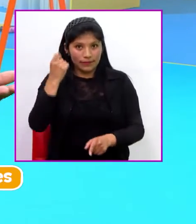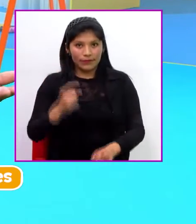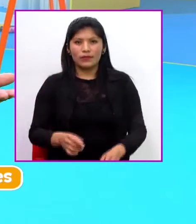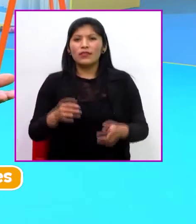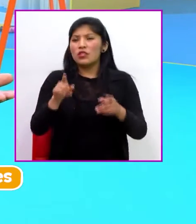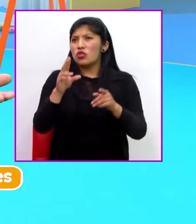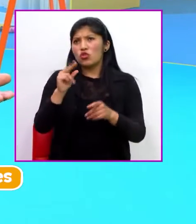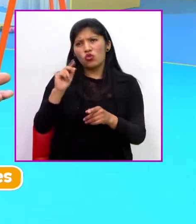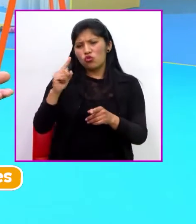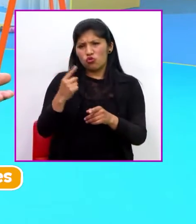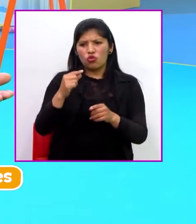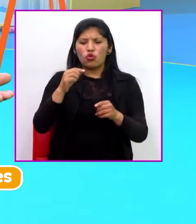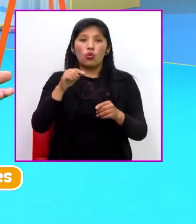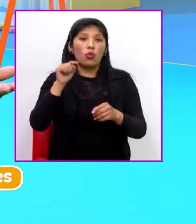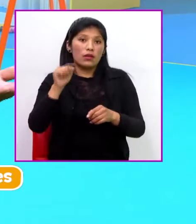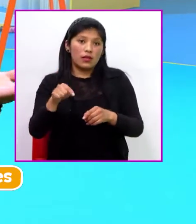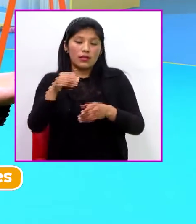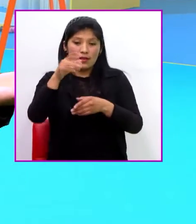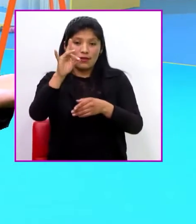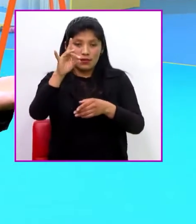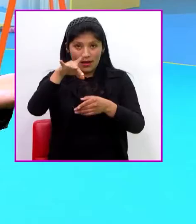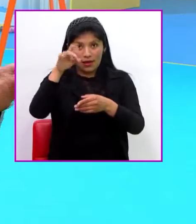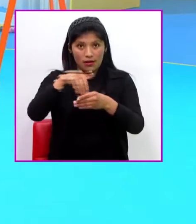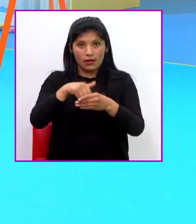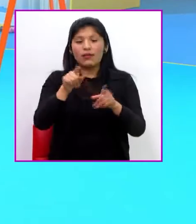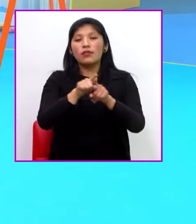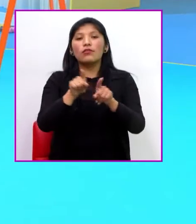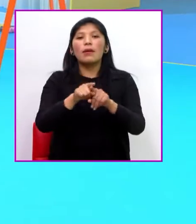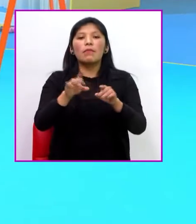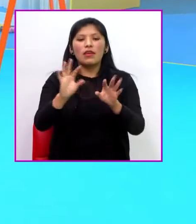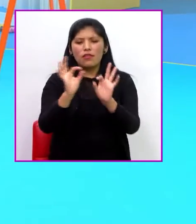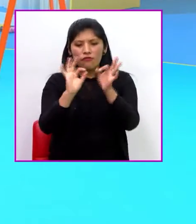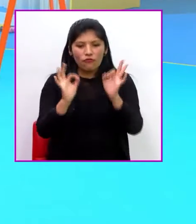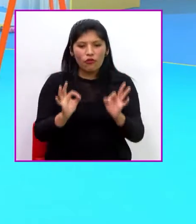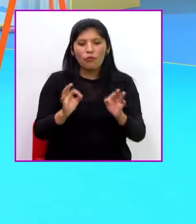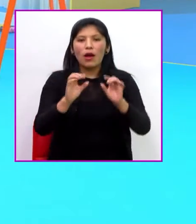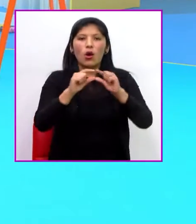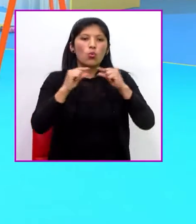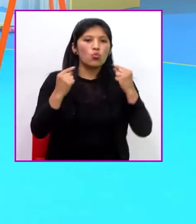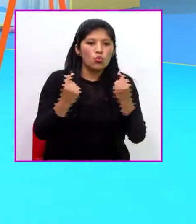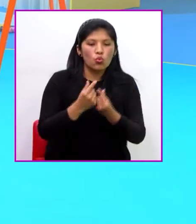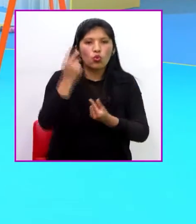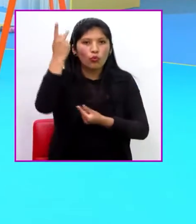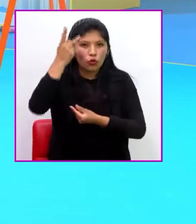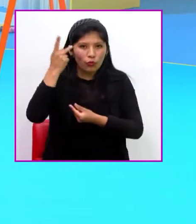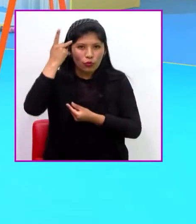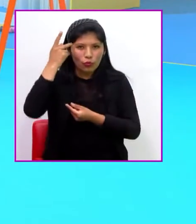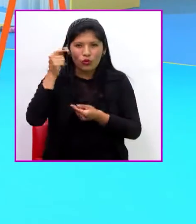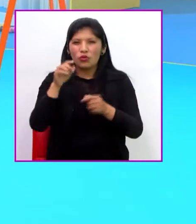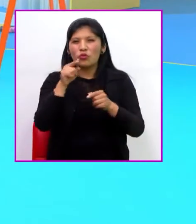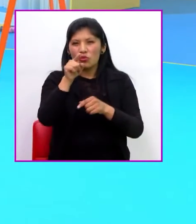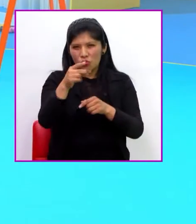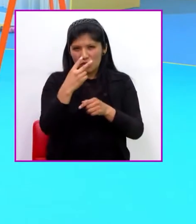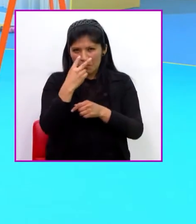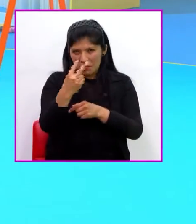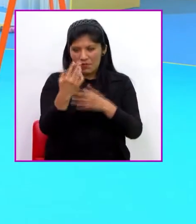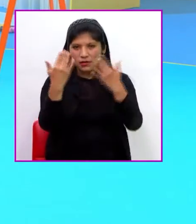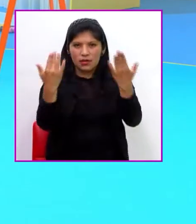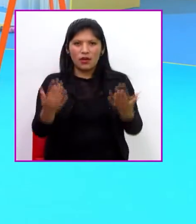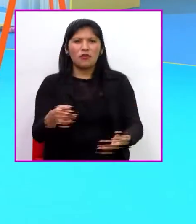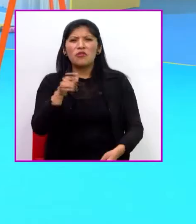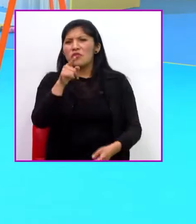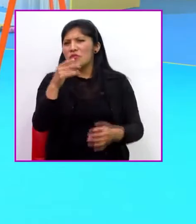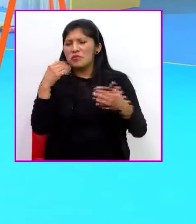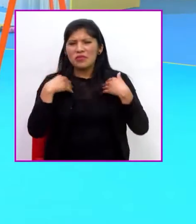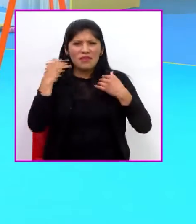de formar partidos políticos. Existe la libertad. En un futuro, tú que estás tras las pantallas, tienes